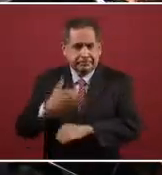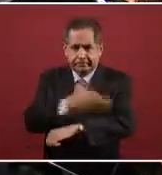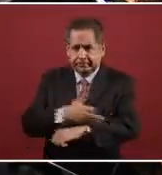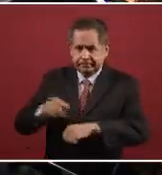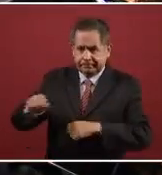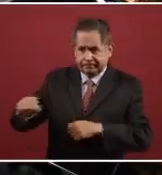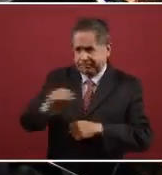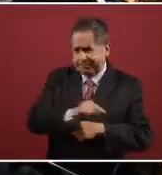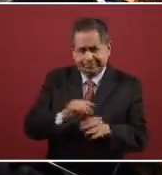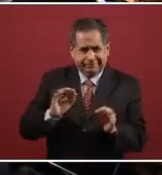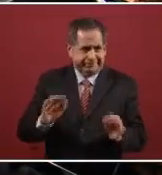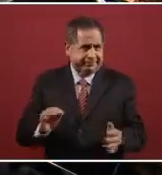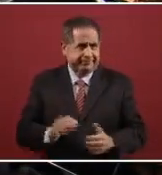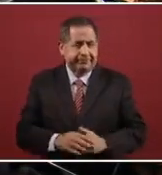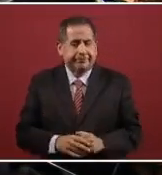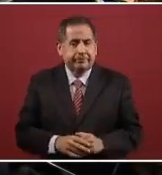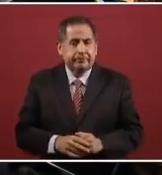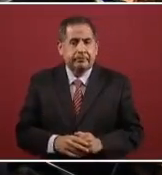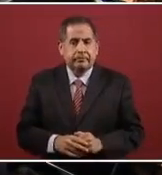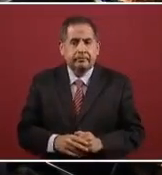familias.